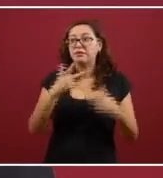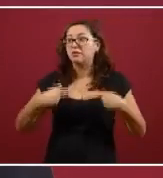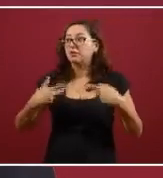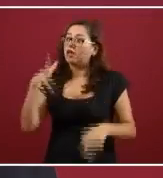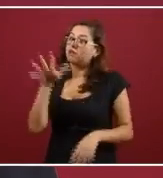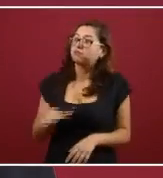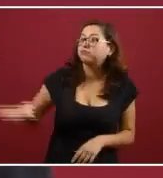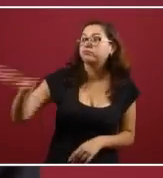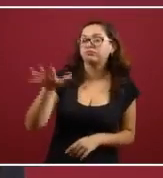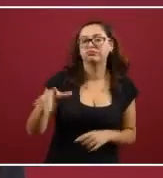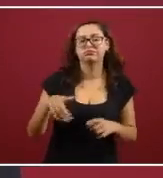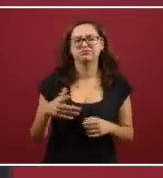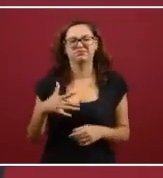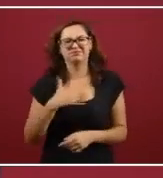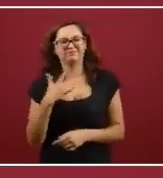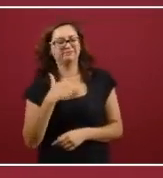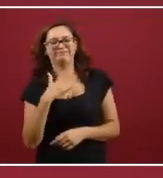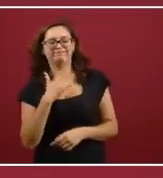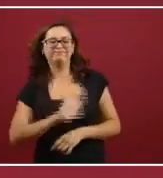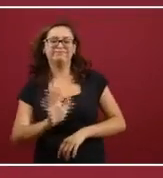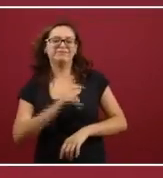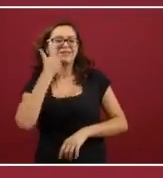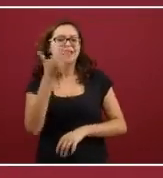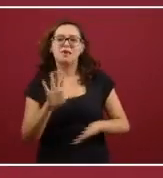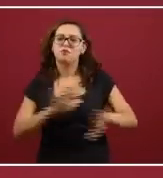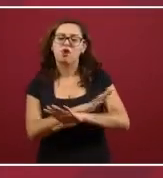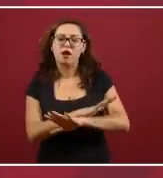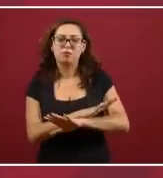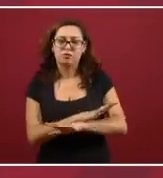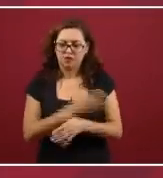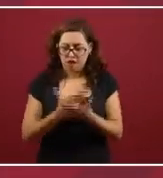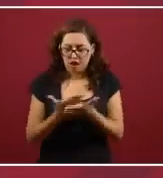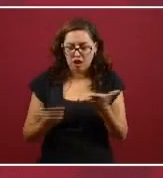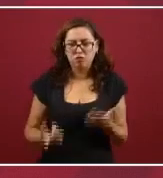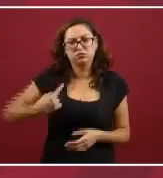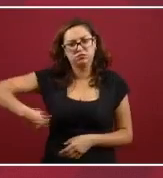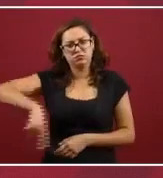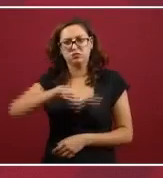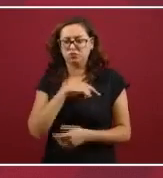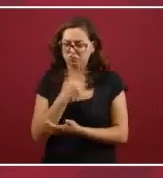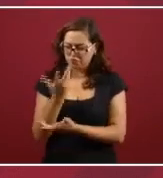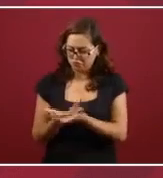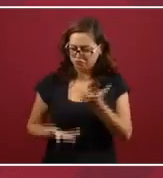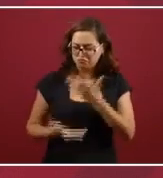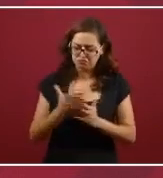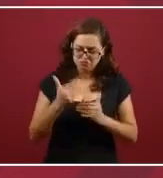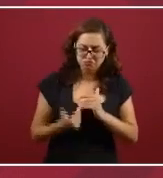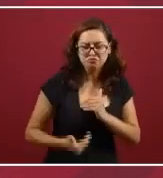y nosotros lo estamos llevando a cabo y ya